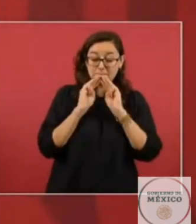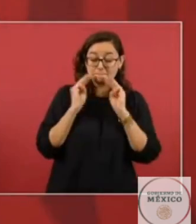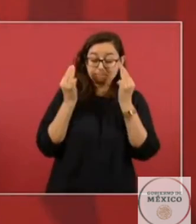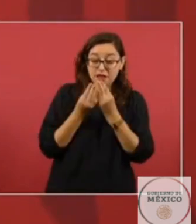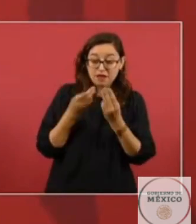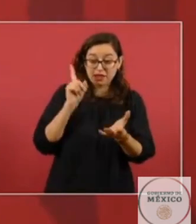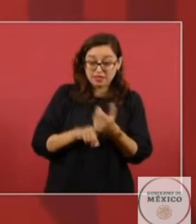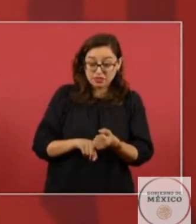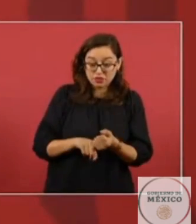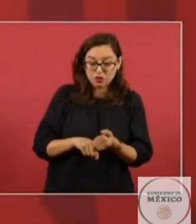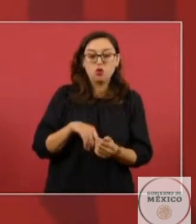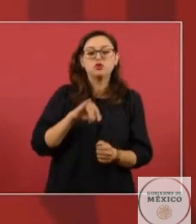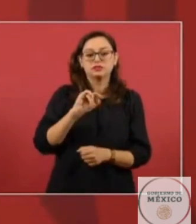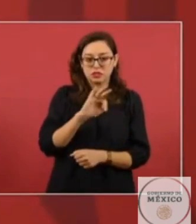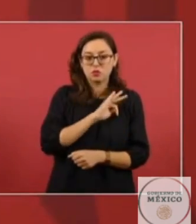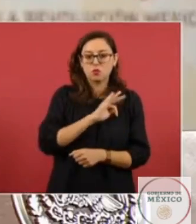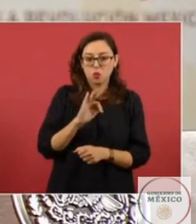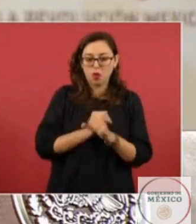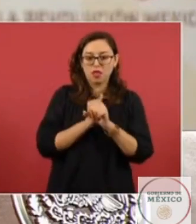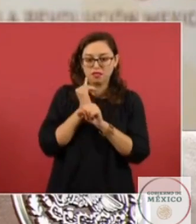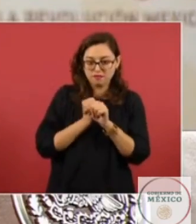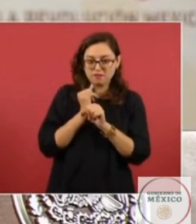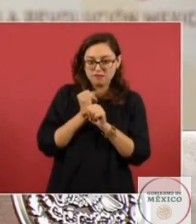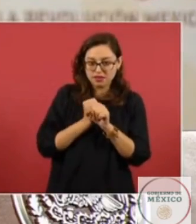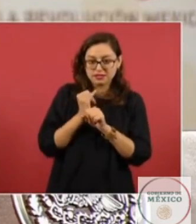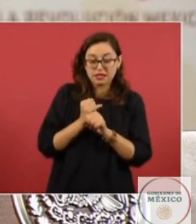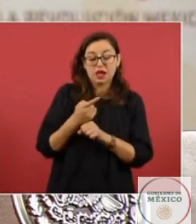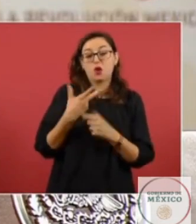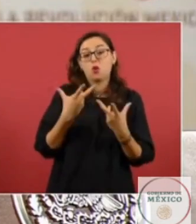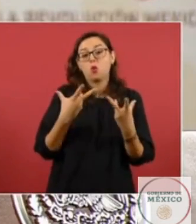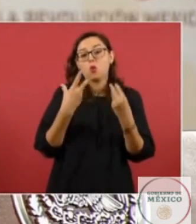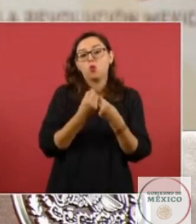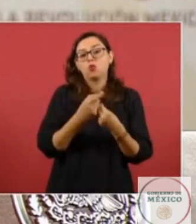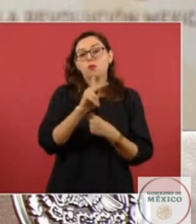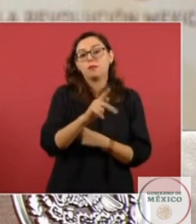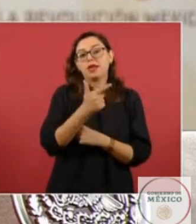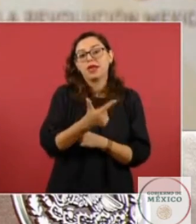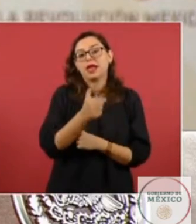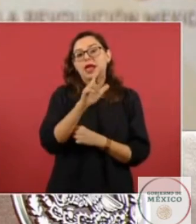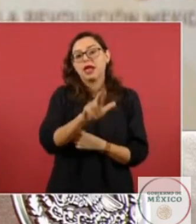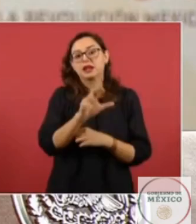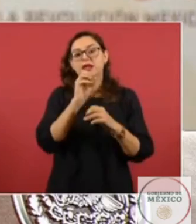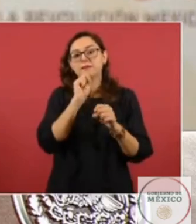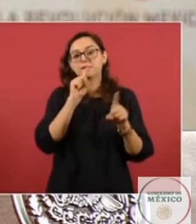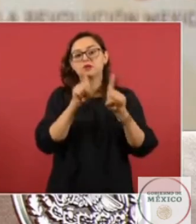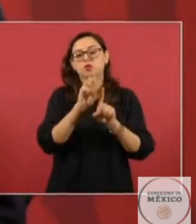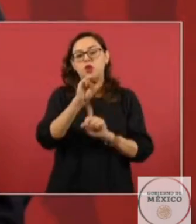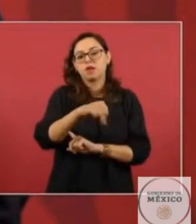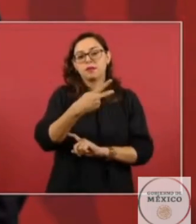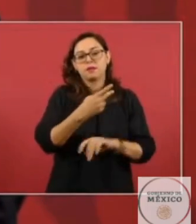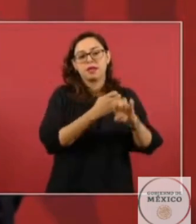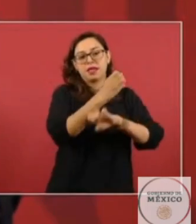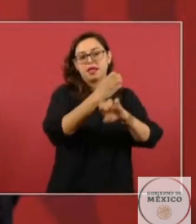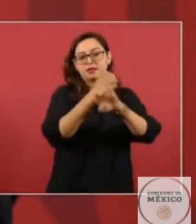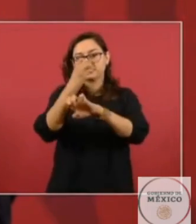y otras más, a requerir una ampliación de